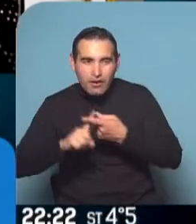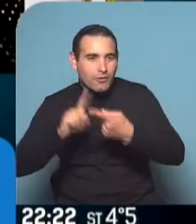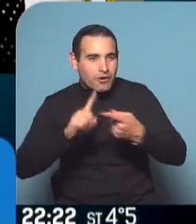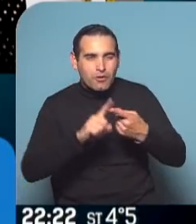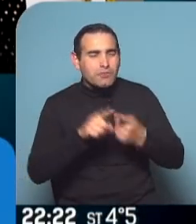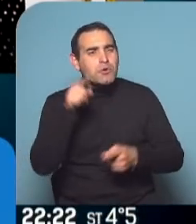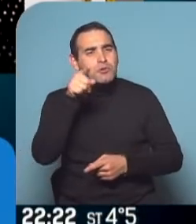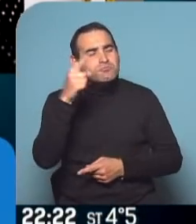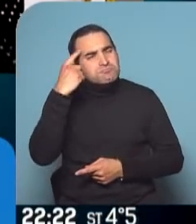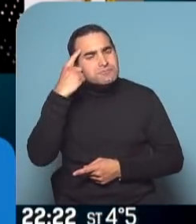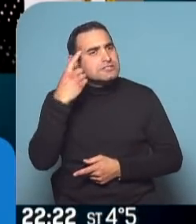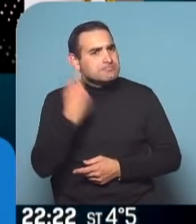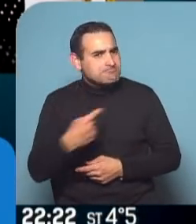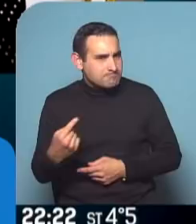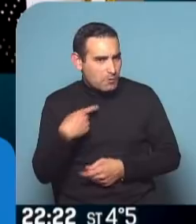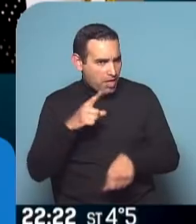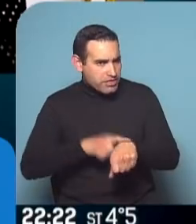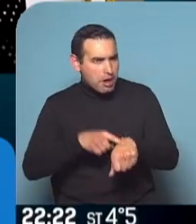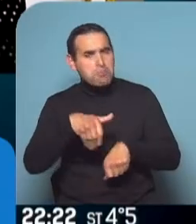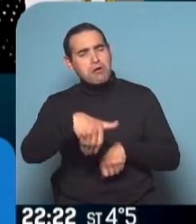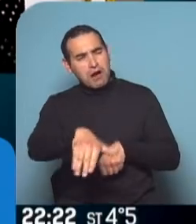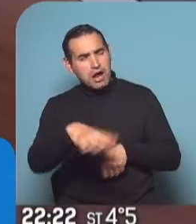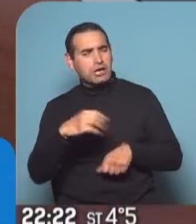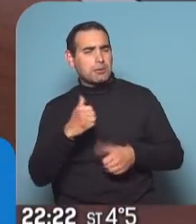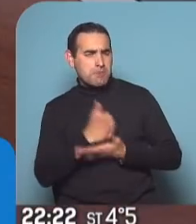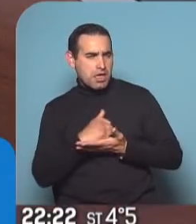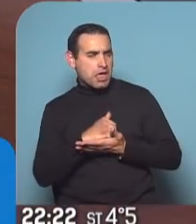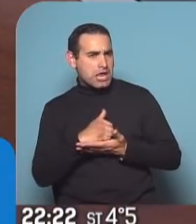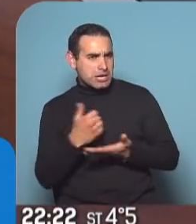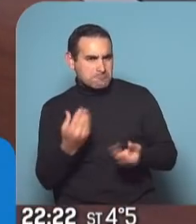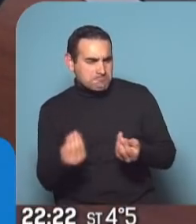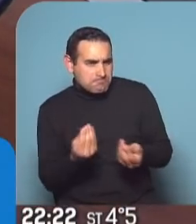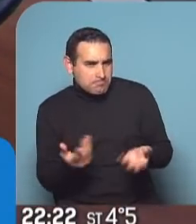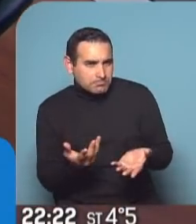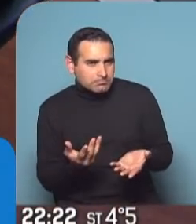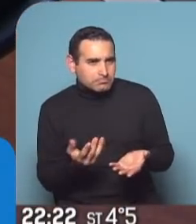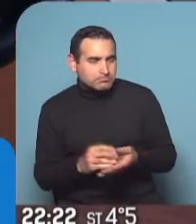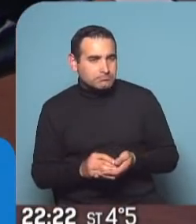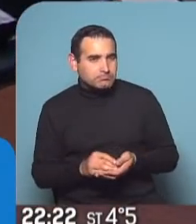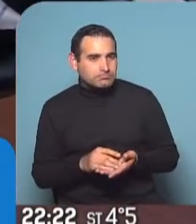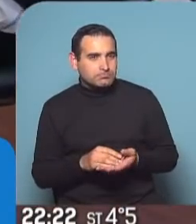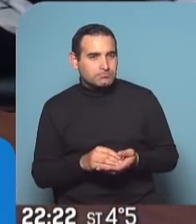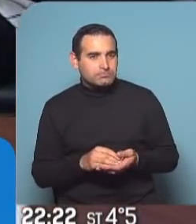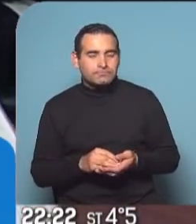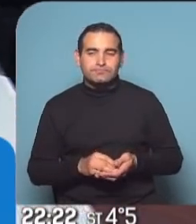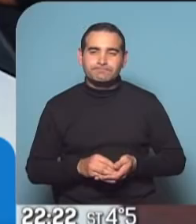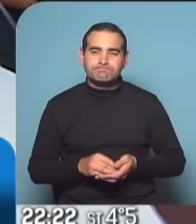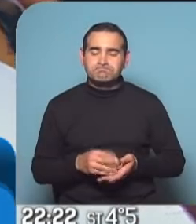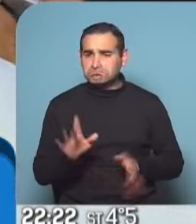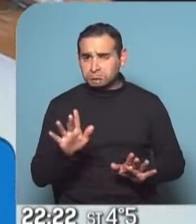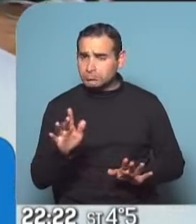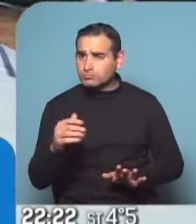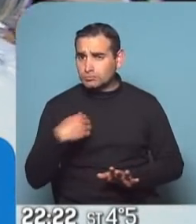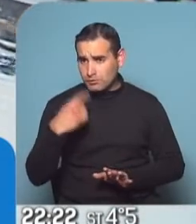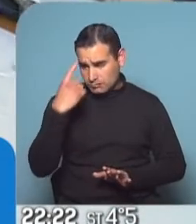su visión sobre esto, que es una cuestión de tiempo y de idas y vueltas, no de que no va a ocurrir. No, yo no digo